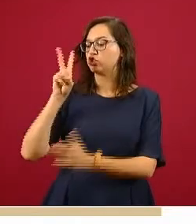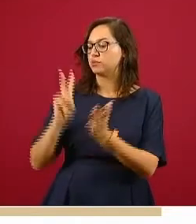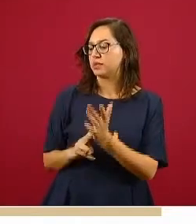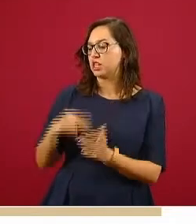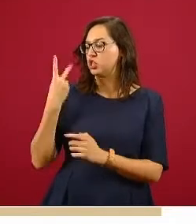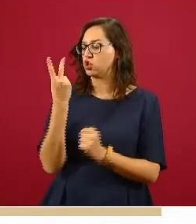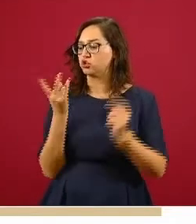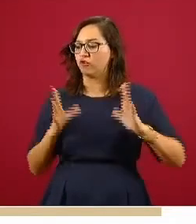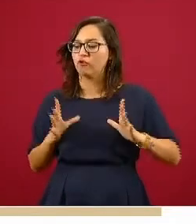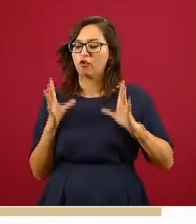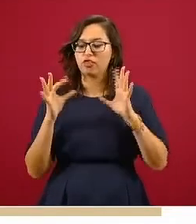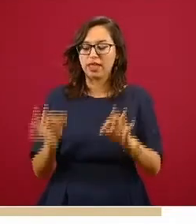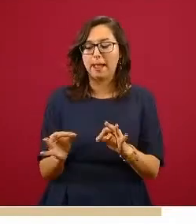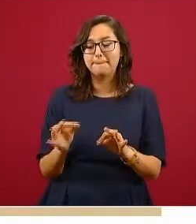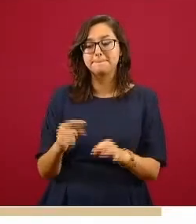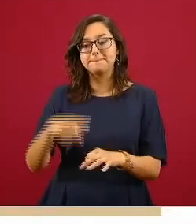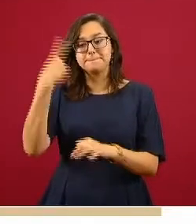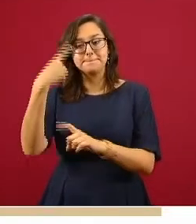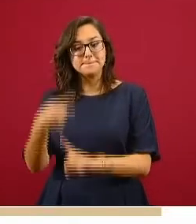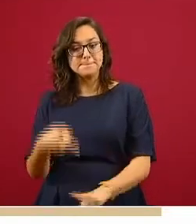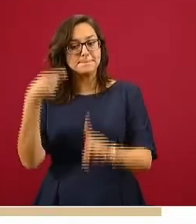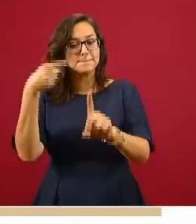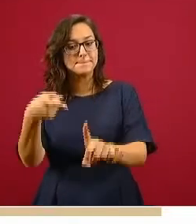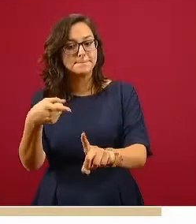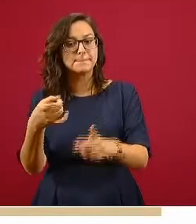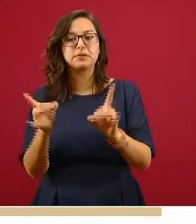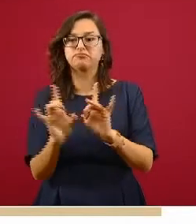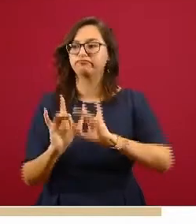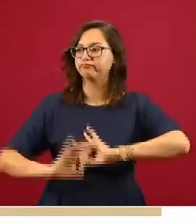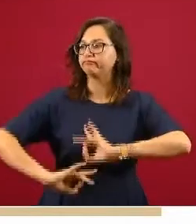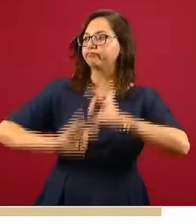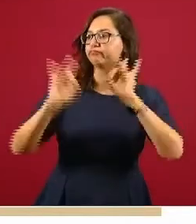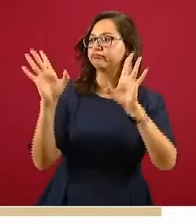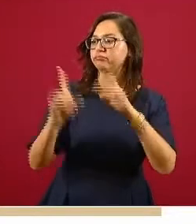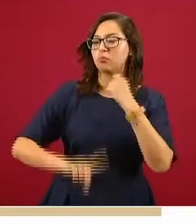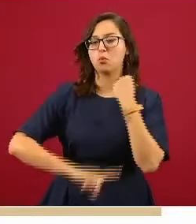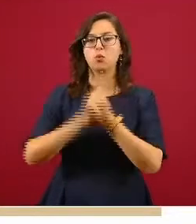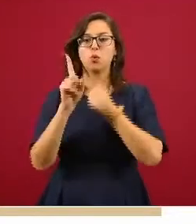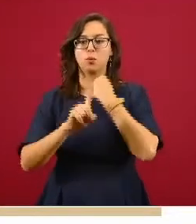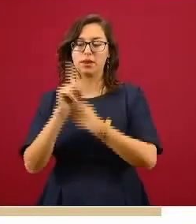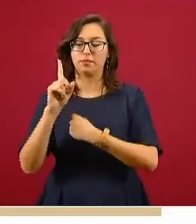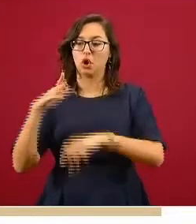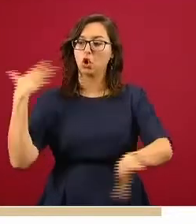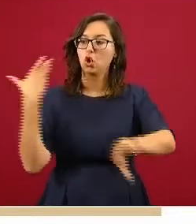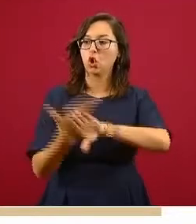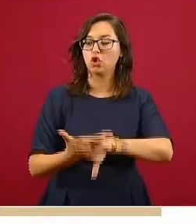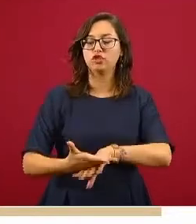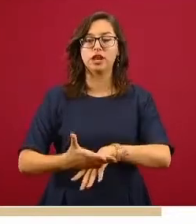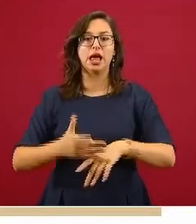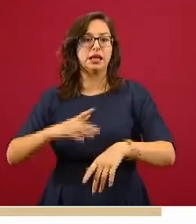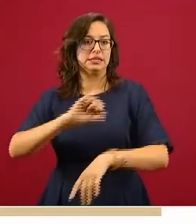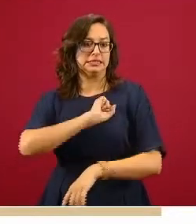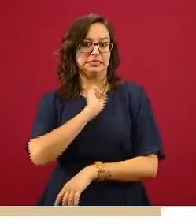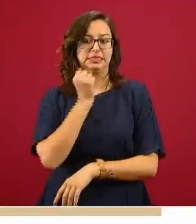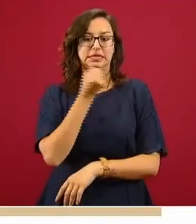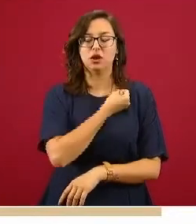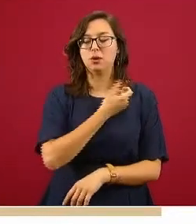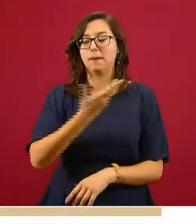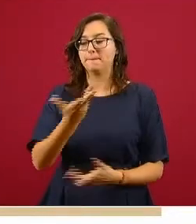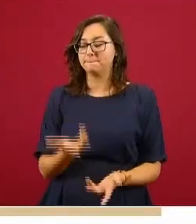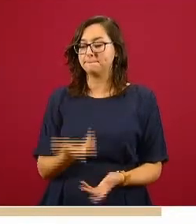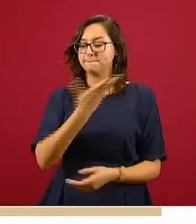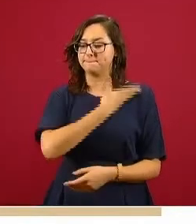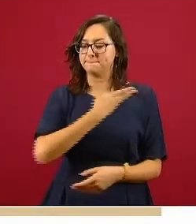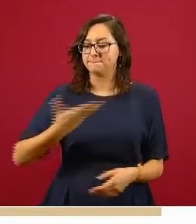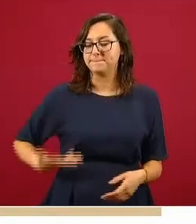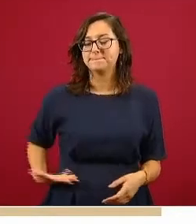que fue diseñado específicamente para responder ante amenazas a la seguridad en salud. Lo preside el secretario